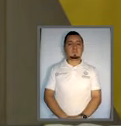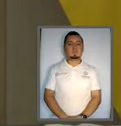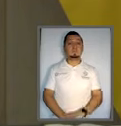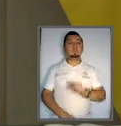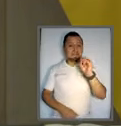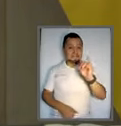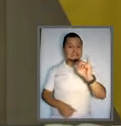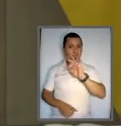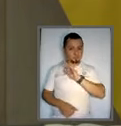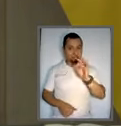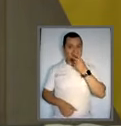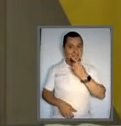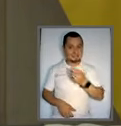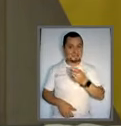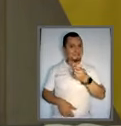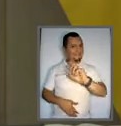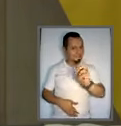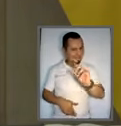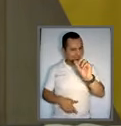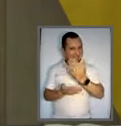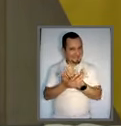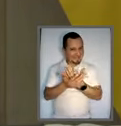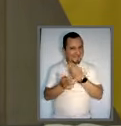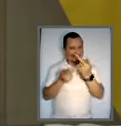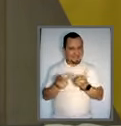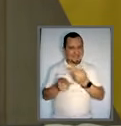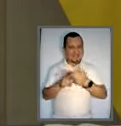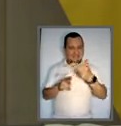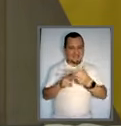condiciones, pero no lo voy a hacer. No seas mañoso, Paco.